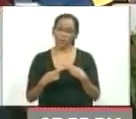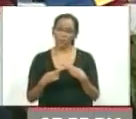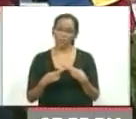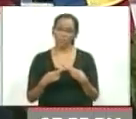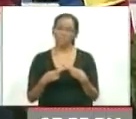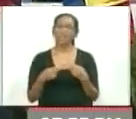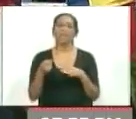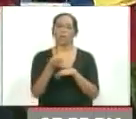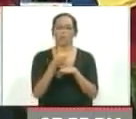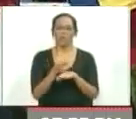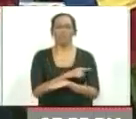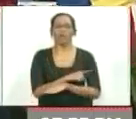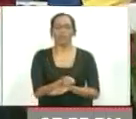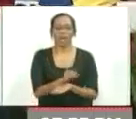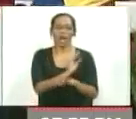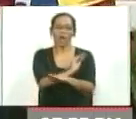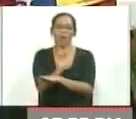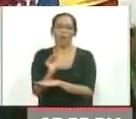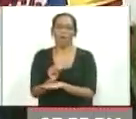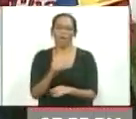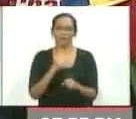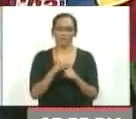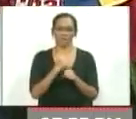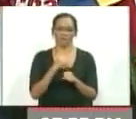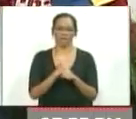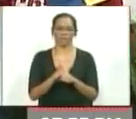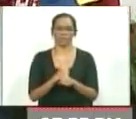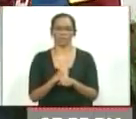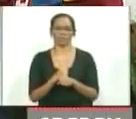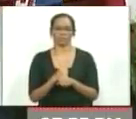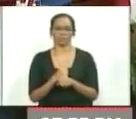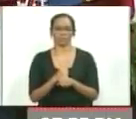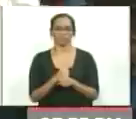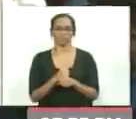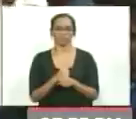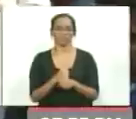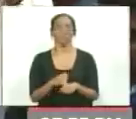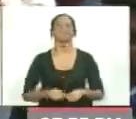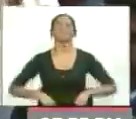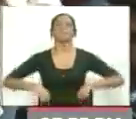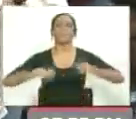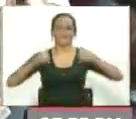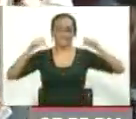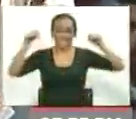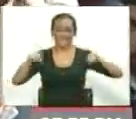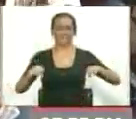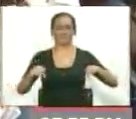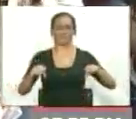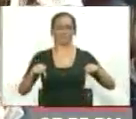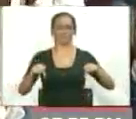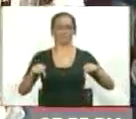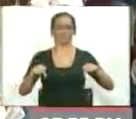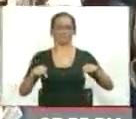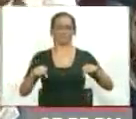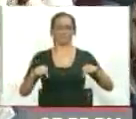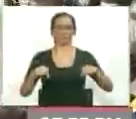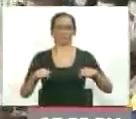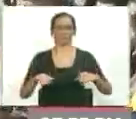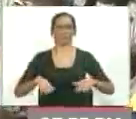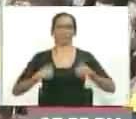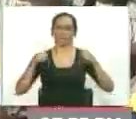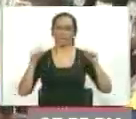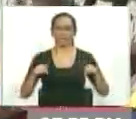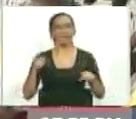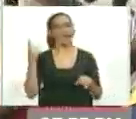el gobierno está obligado a la protección de los trabajadores y las trabajadoras. Y más en este caso. Es en este caso. Y